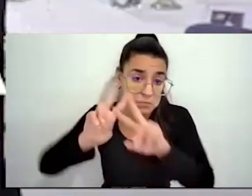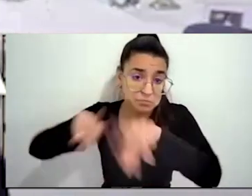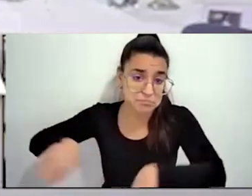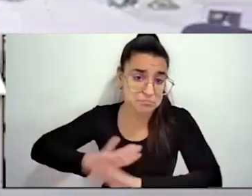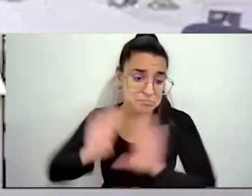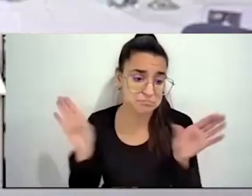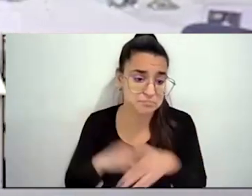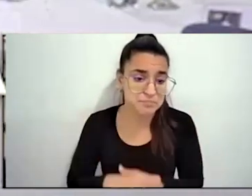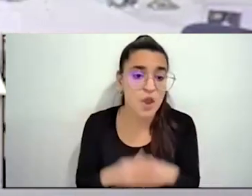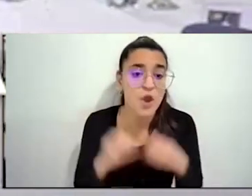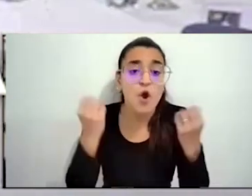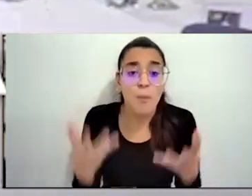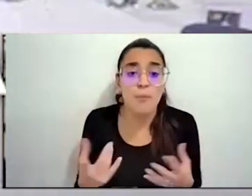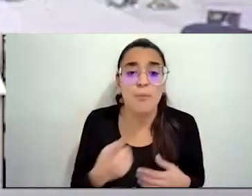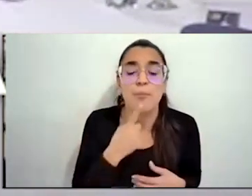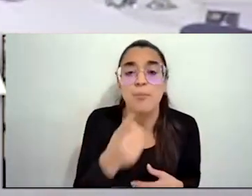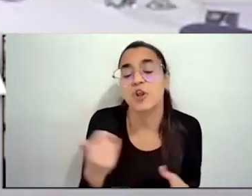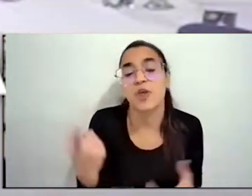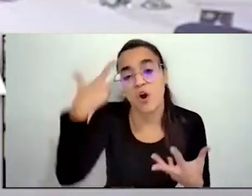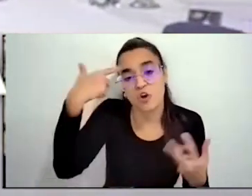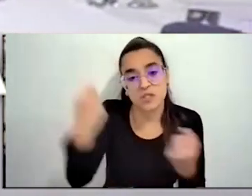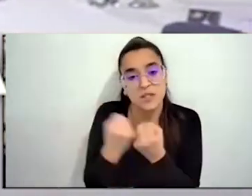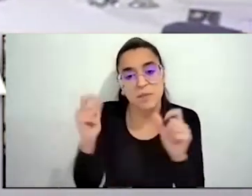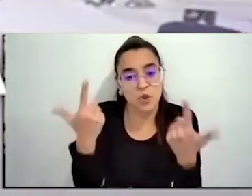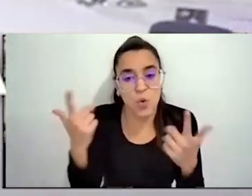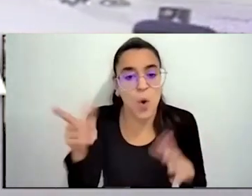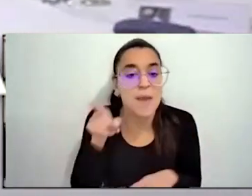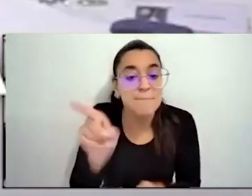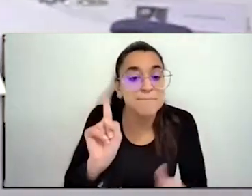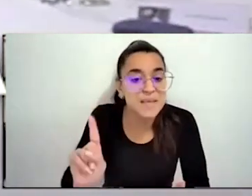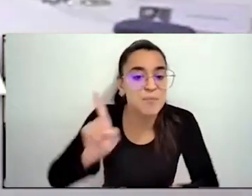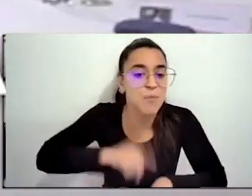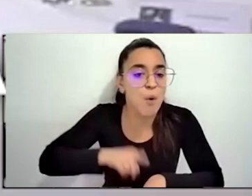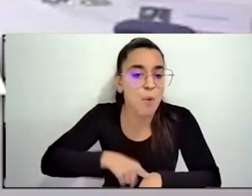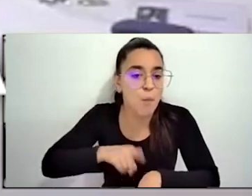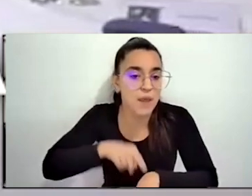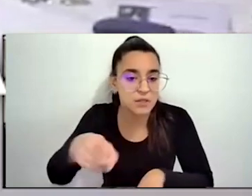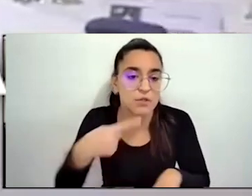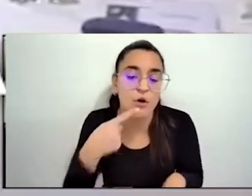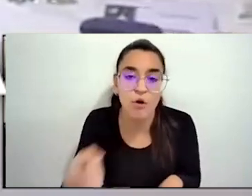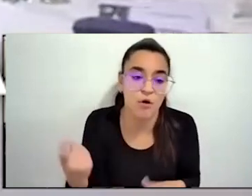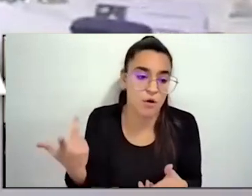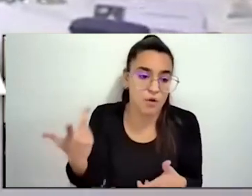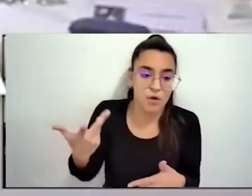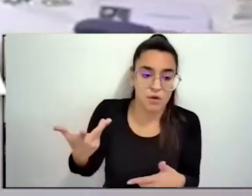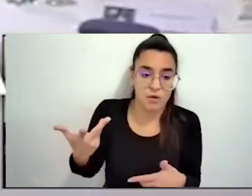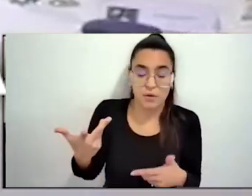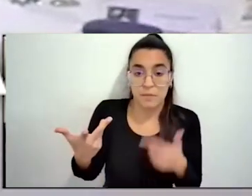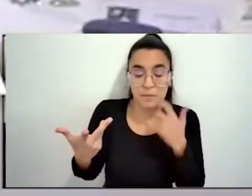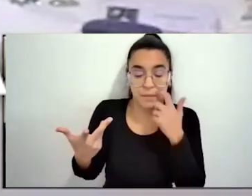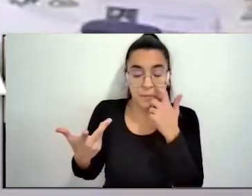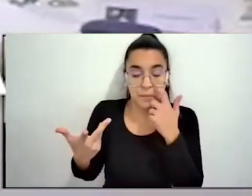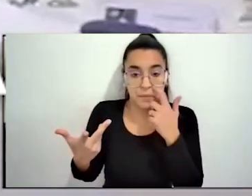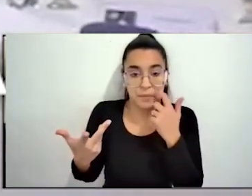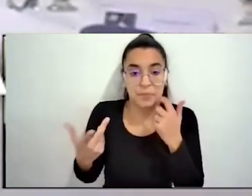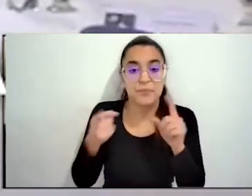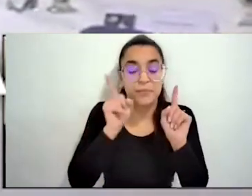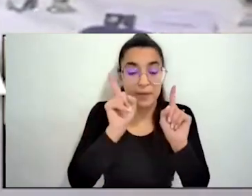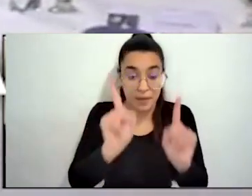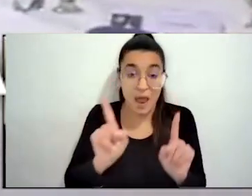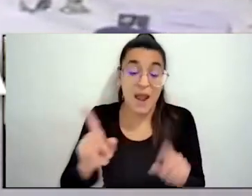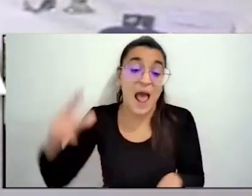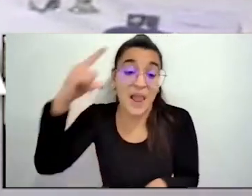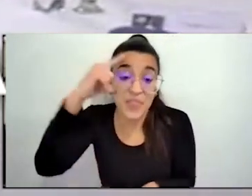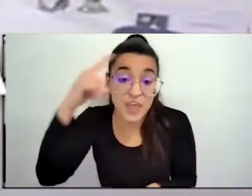¿Por qué? Porque no existe consentimiento en el momento en que la práctica va a realizarse. Ahora, la práctica era a las 10, yo llegué a